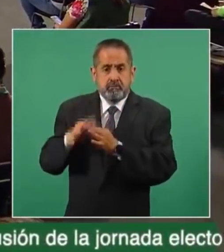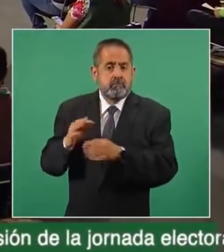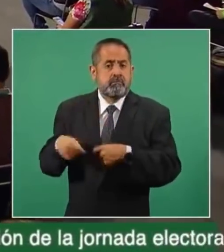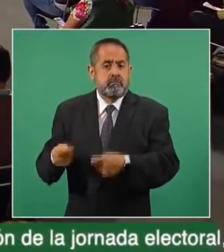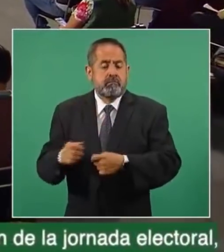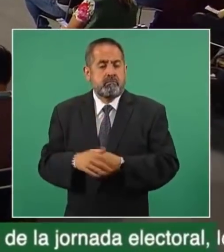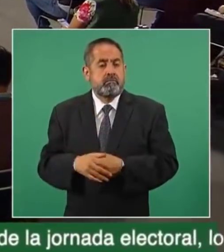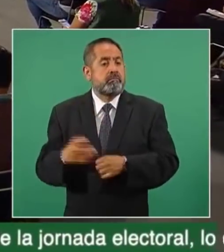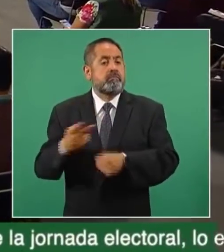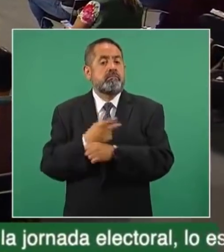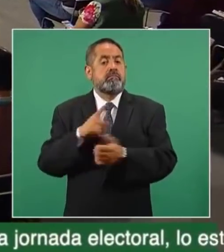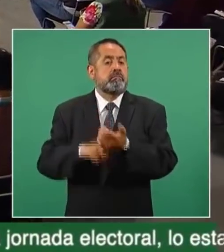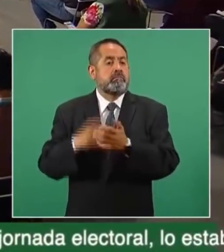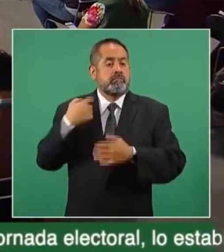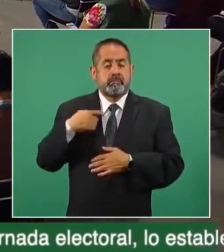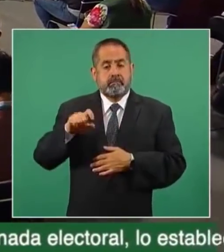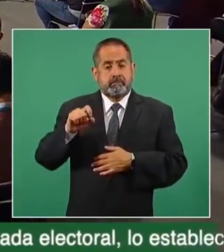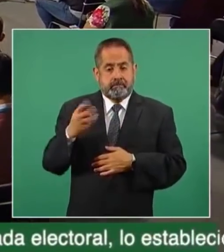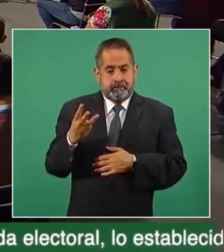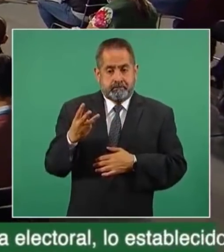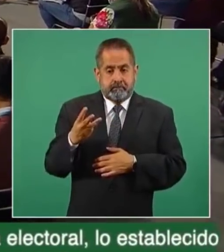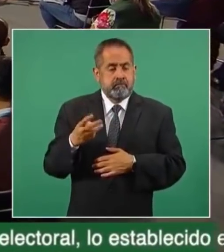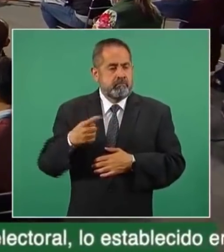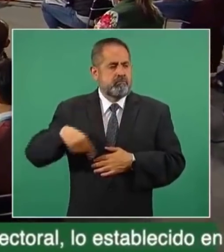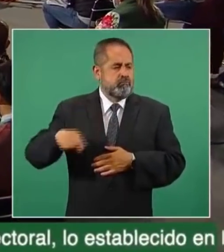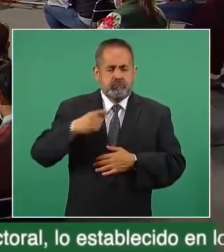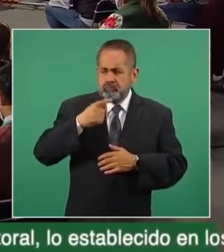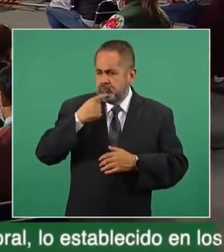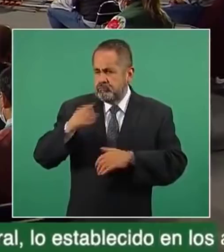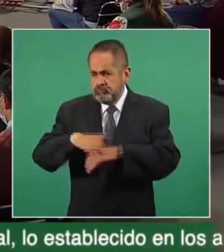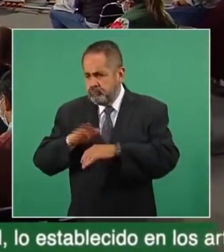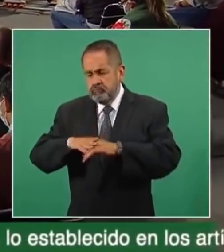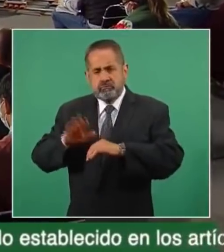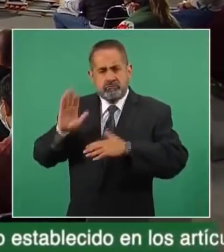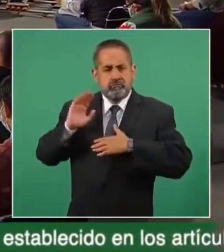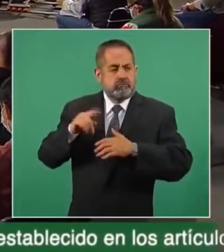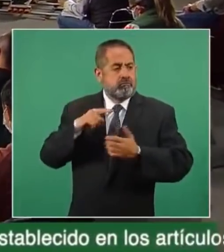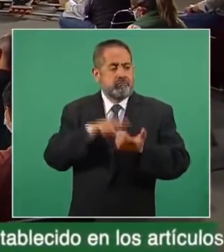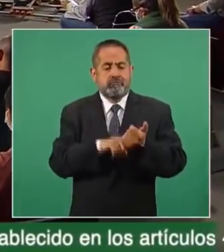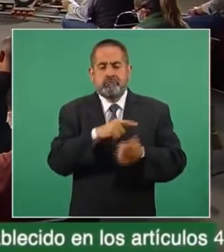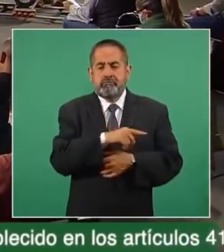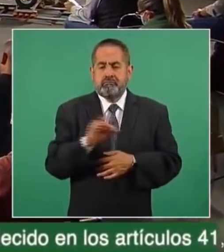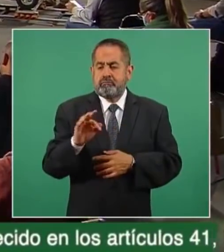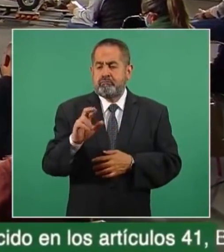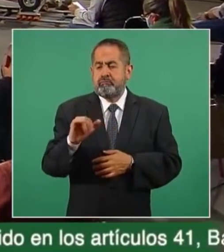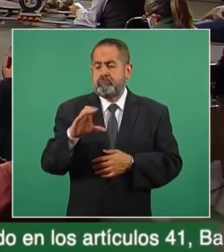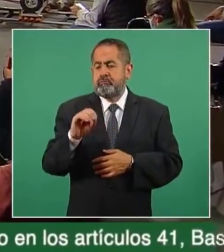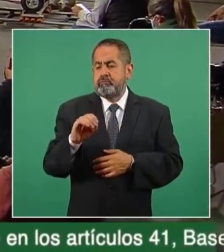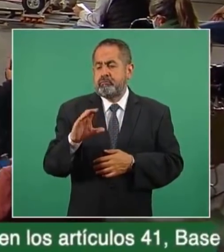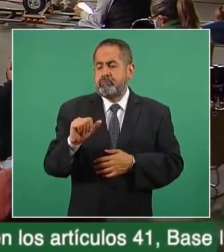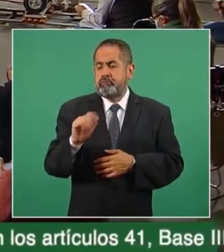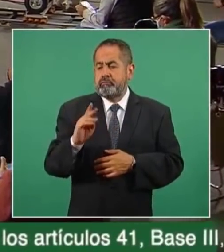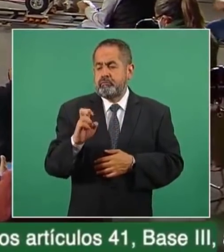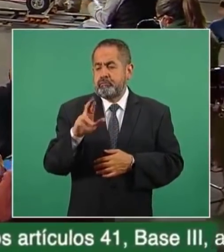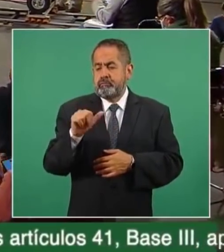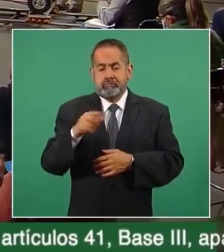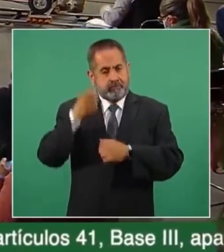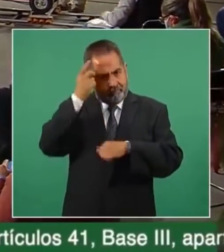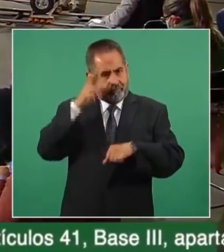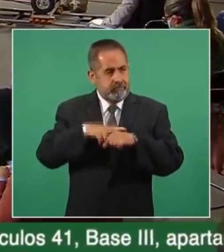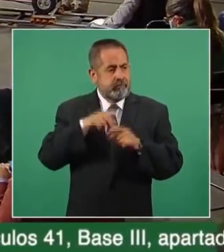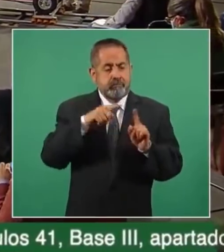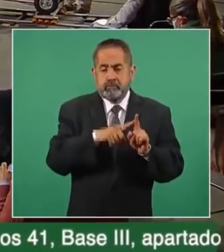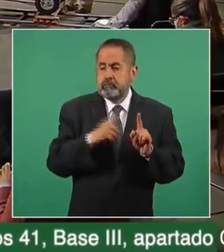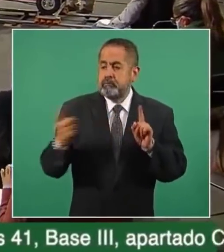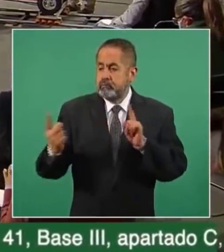el pasado 23 se le prometió ser atendido por francisco card o cabreras titular de la uci cam sin embargo